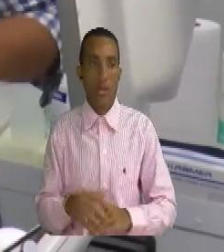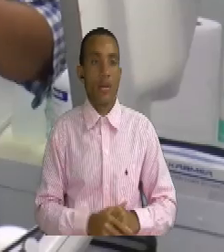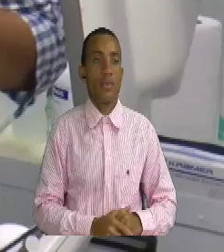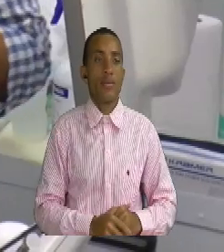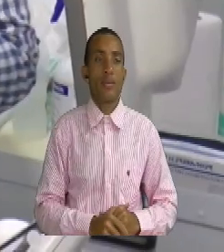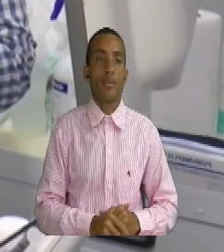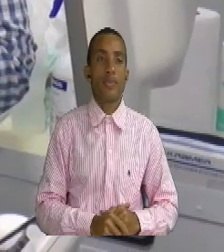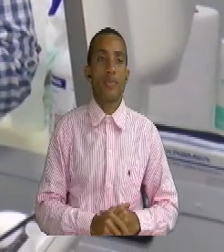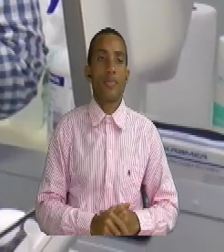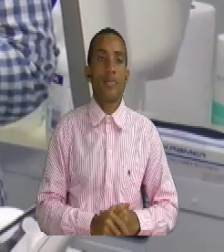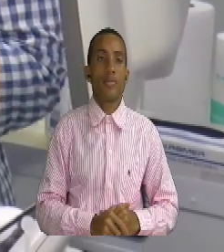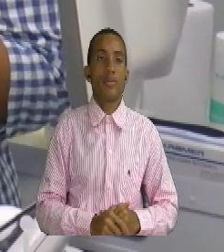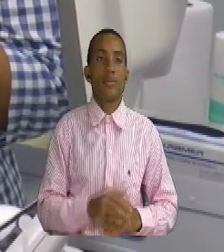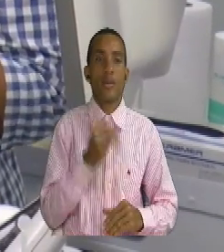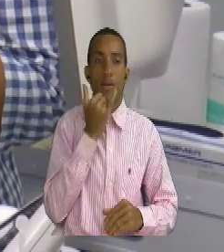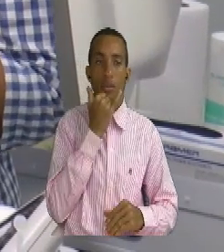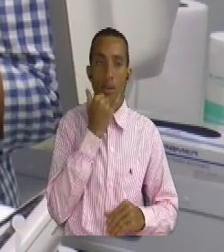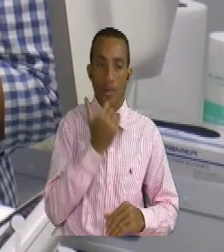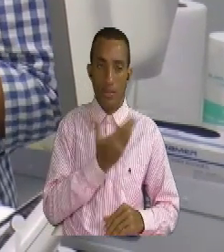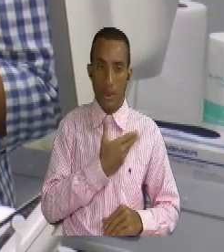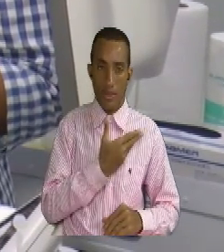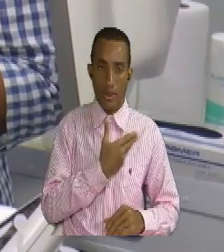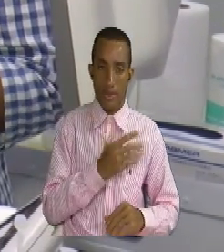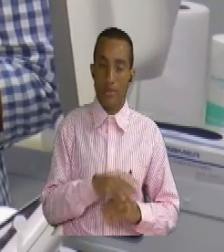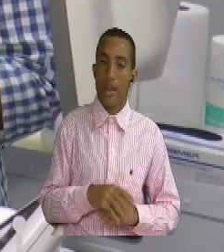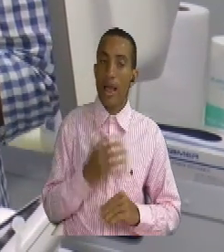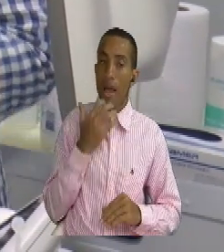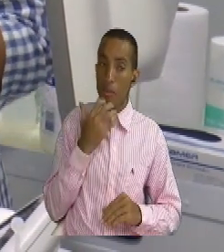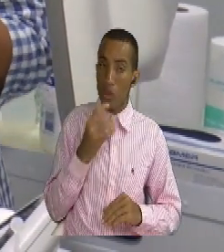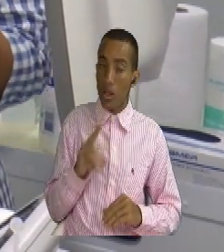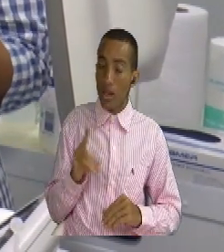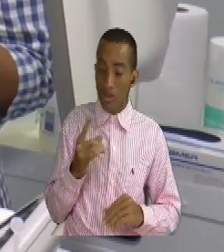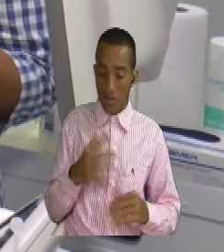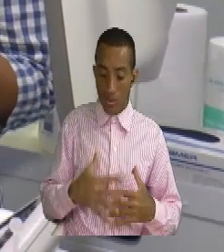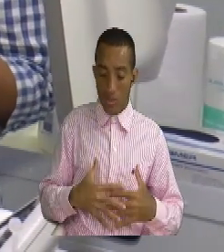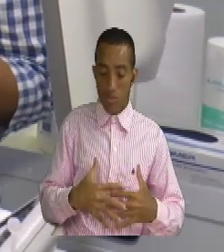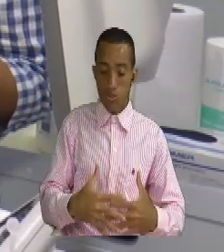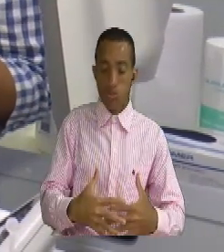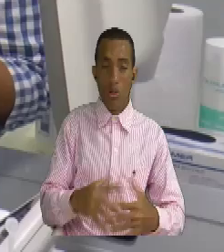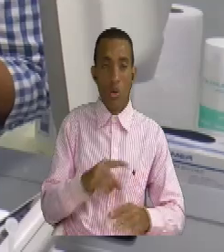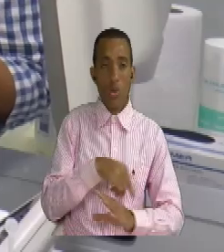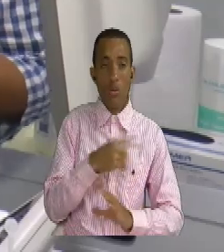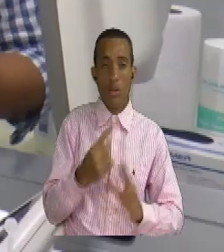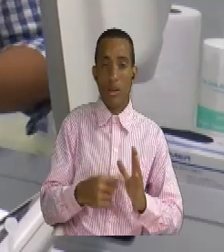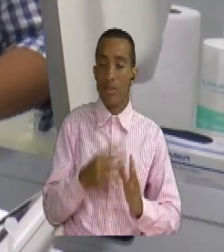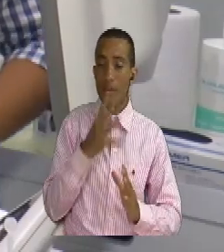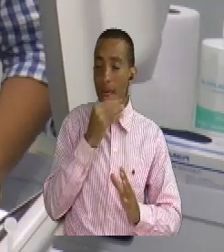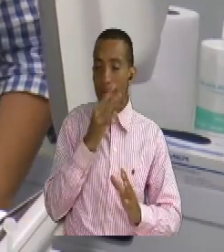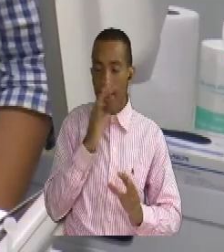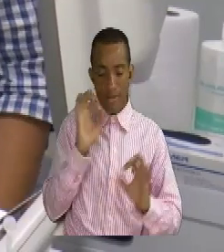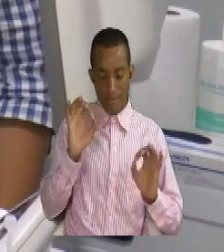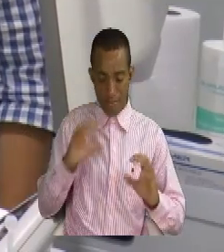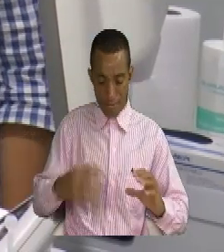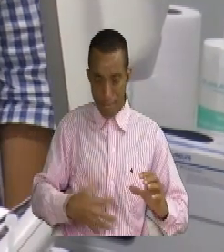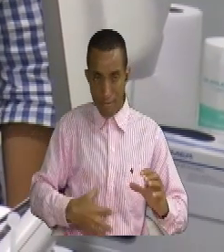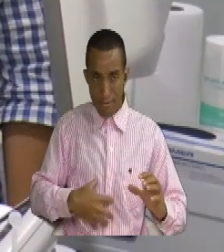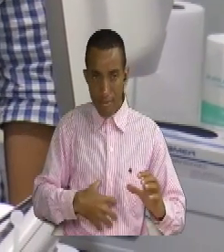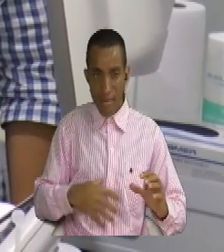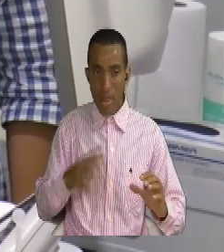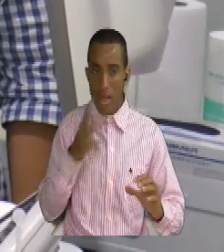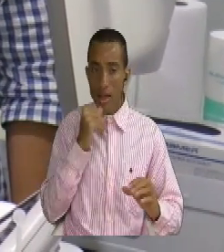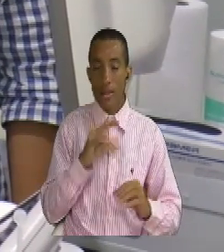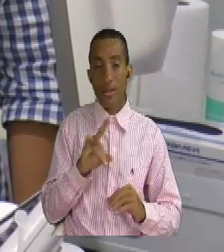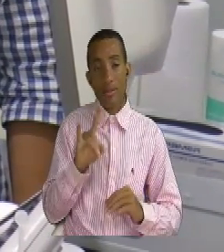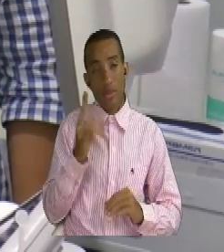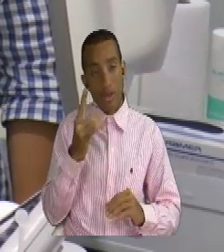Bueno, ¿qué pasa si una mamita durante todo su embarazo, por ejemplo, no se hace una sola ecografía? Pues estás poniendo un riesgo